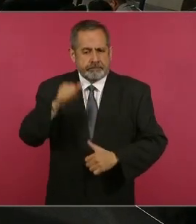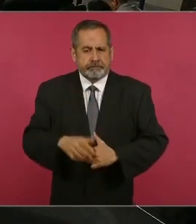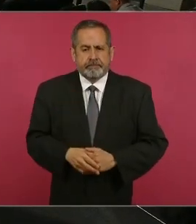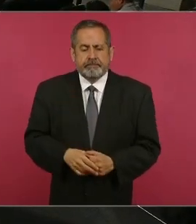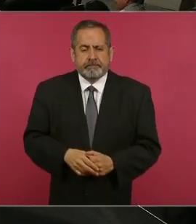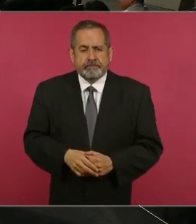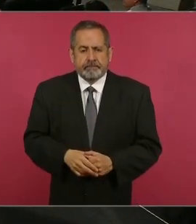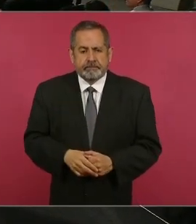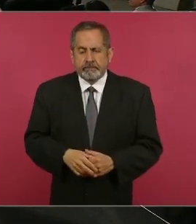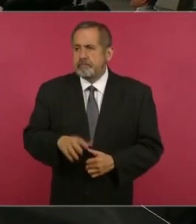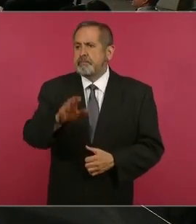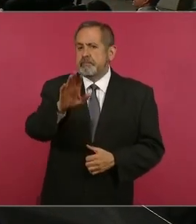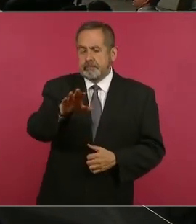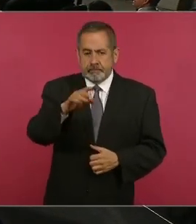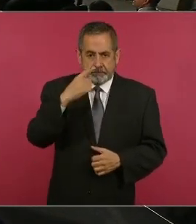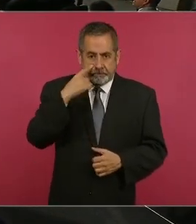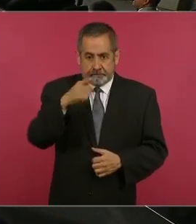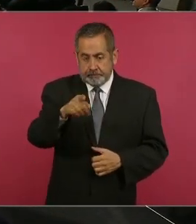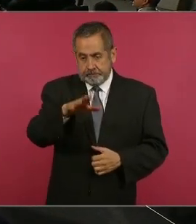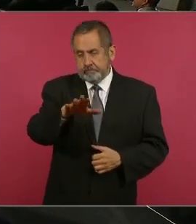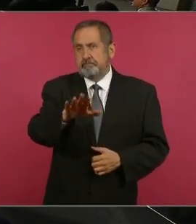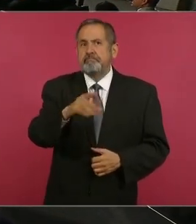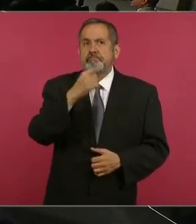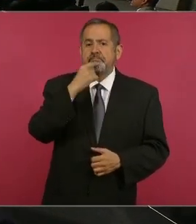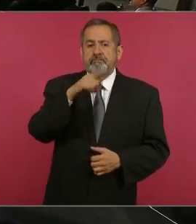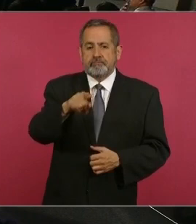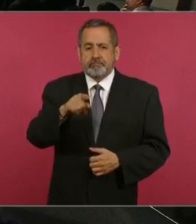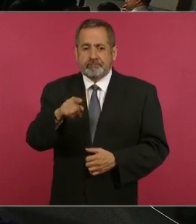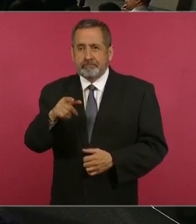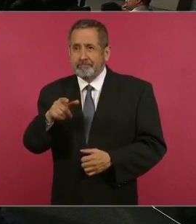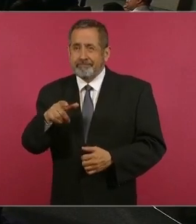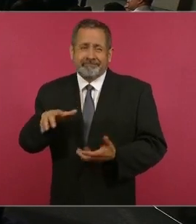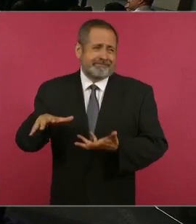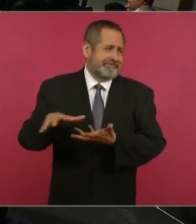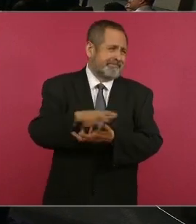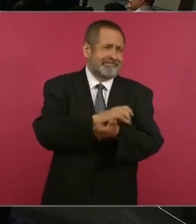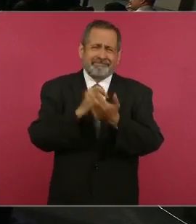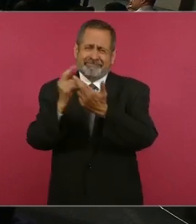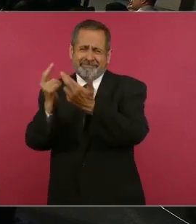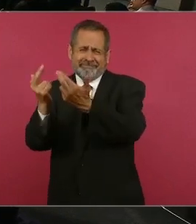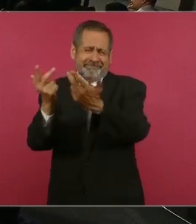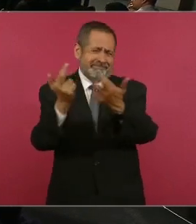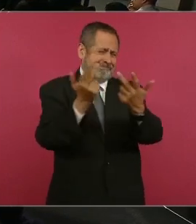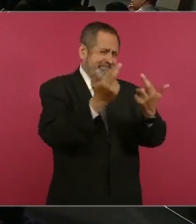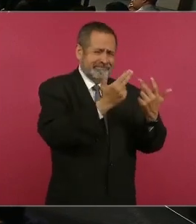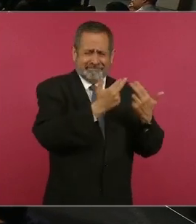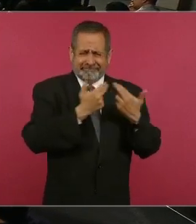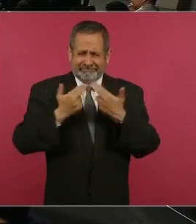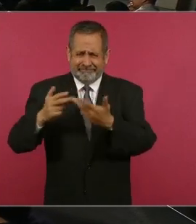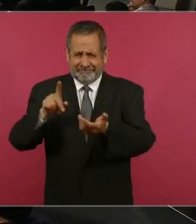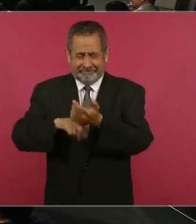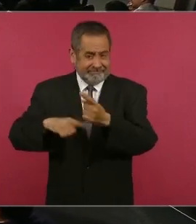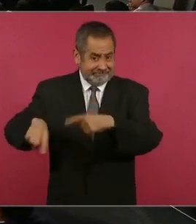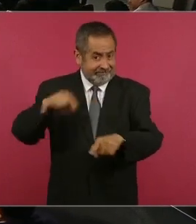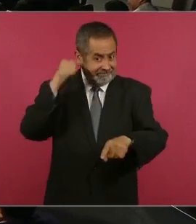hablar, bueno, sobre los daños, sí son cuantiosos, porque